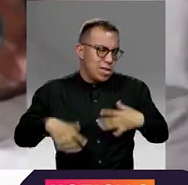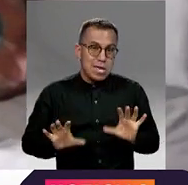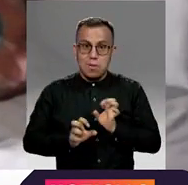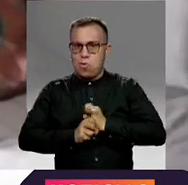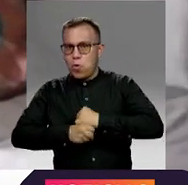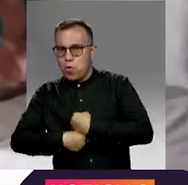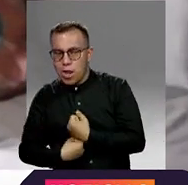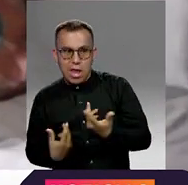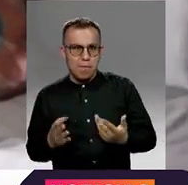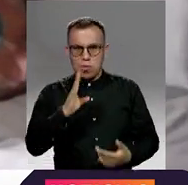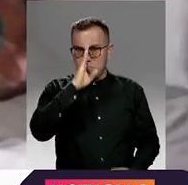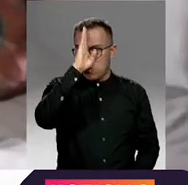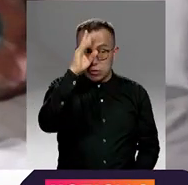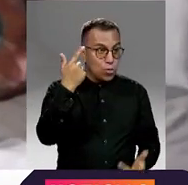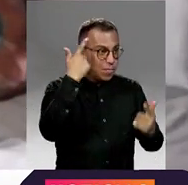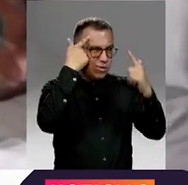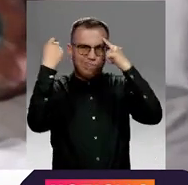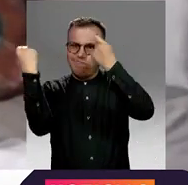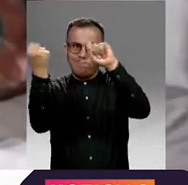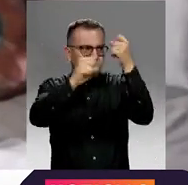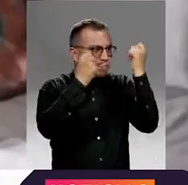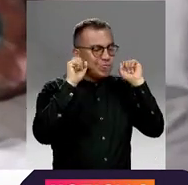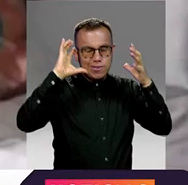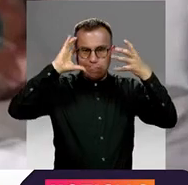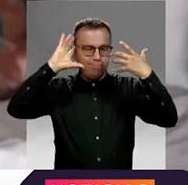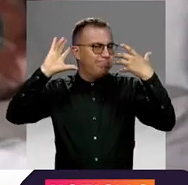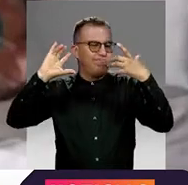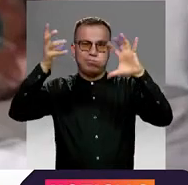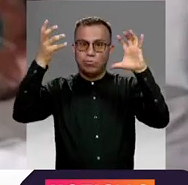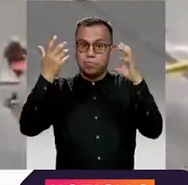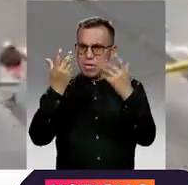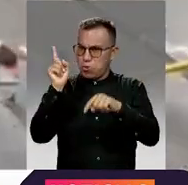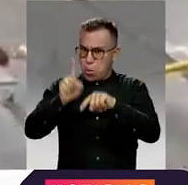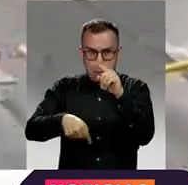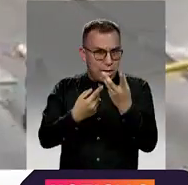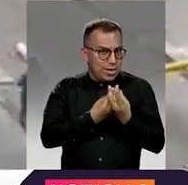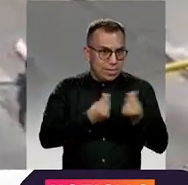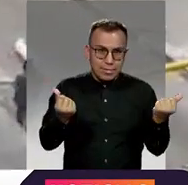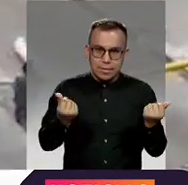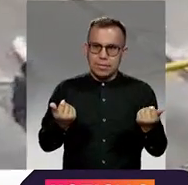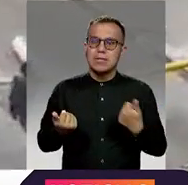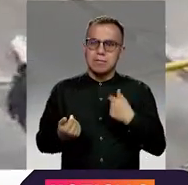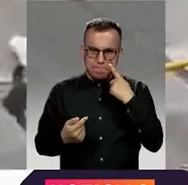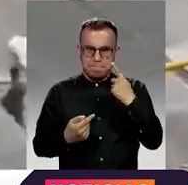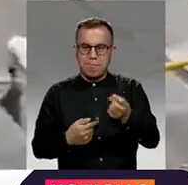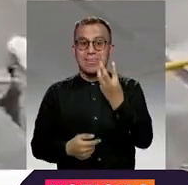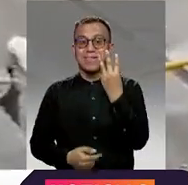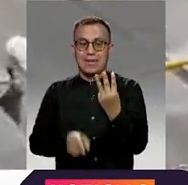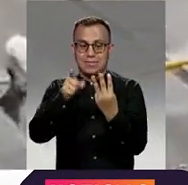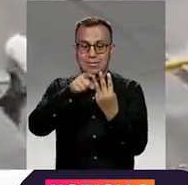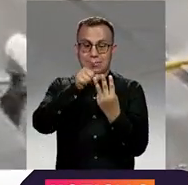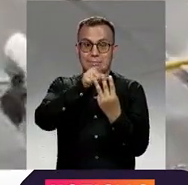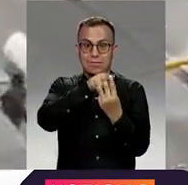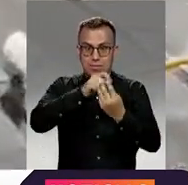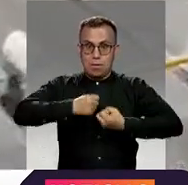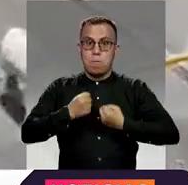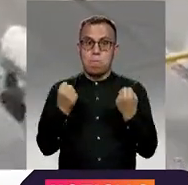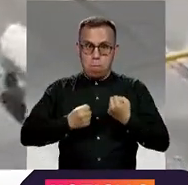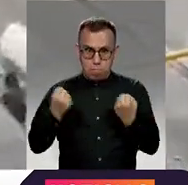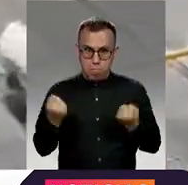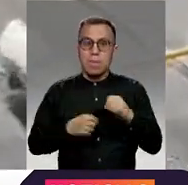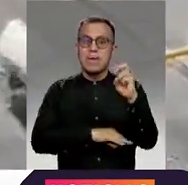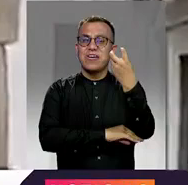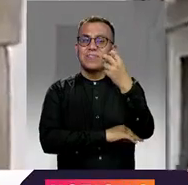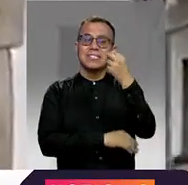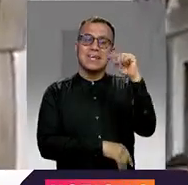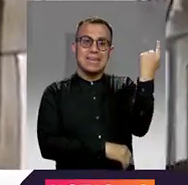por costumbre, por desesperación, por lo que sea, no lo pueden desaparecer. Según ellos, tienen reportes de 3 personas en Bogotá, pero denuncian que la